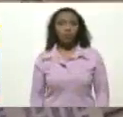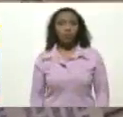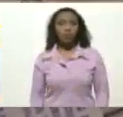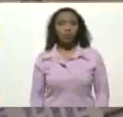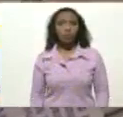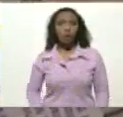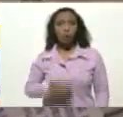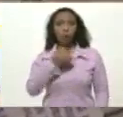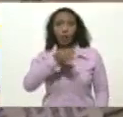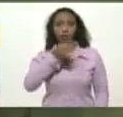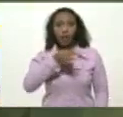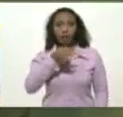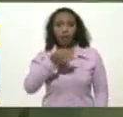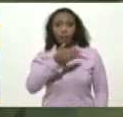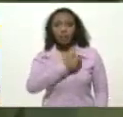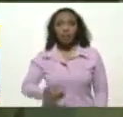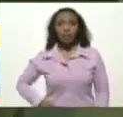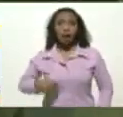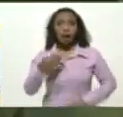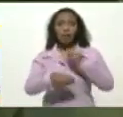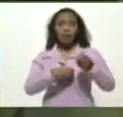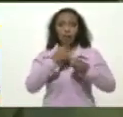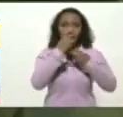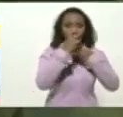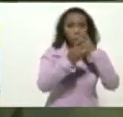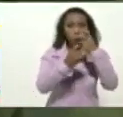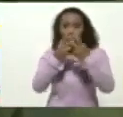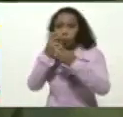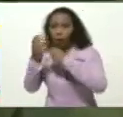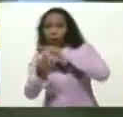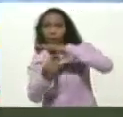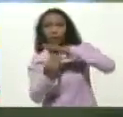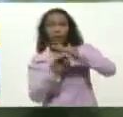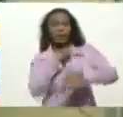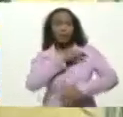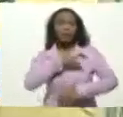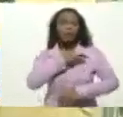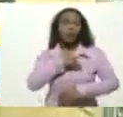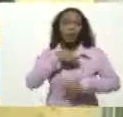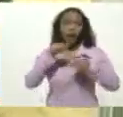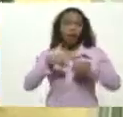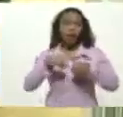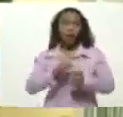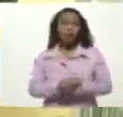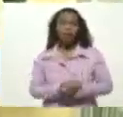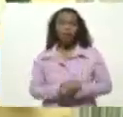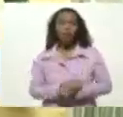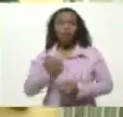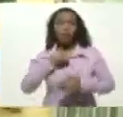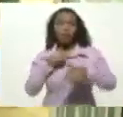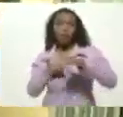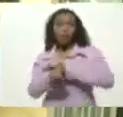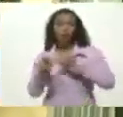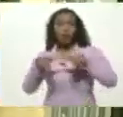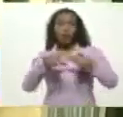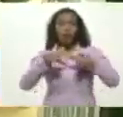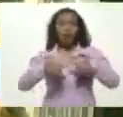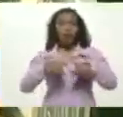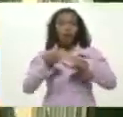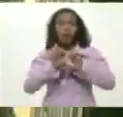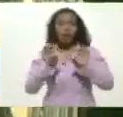Buenas tardes, presidente. Aquí le hacemos el recorrido, nuestra base de misiones, General Rafael Urdaneta. Vamos a entrar al espacio de las misiones